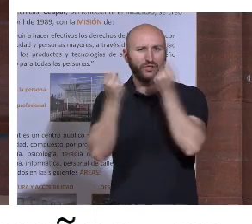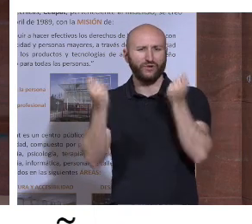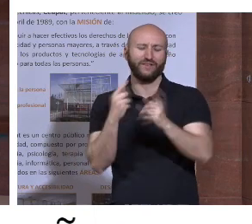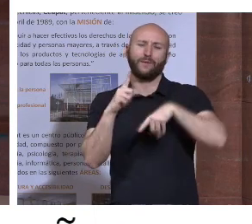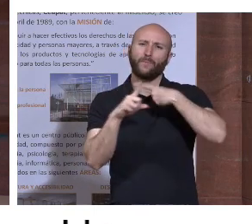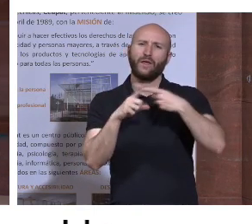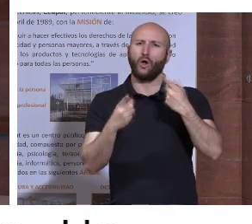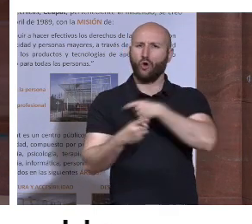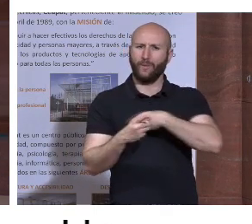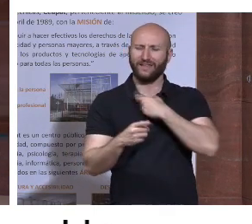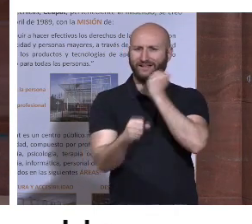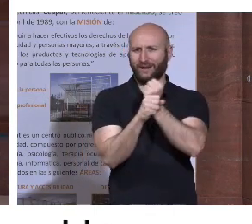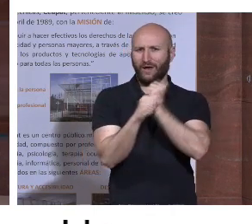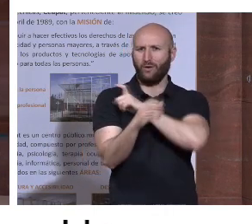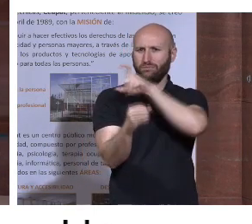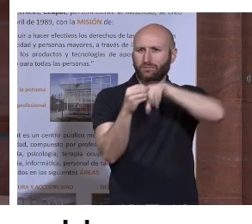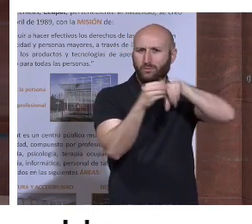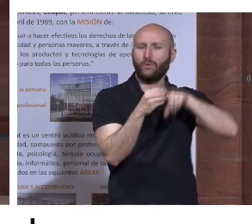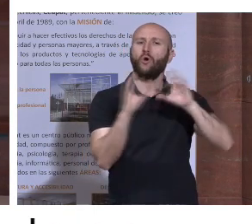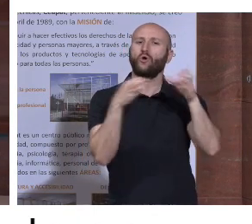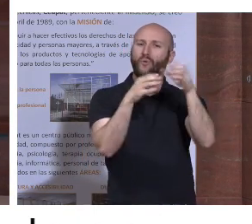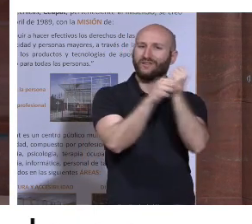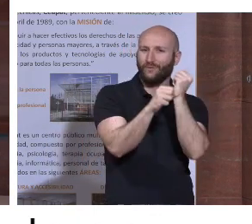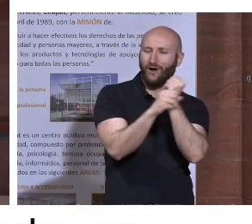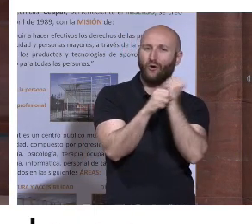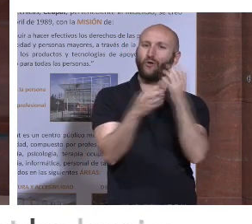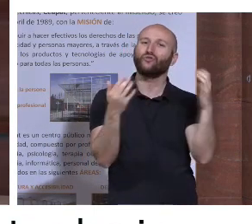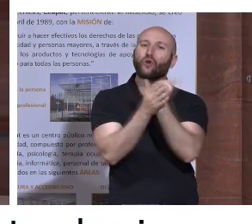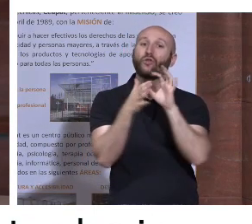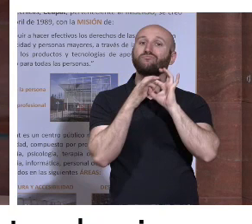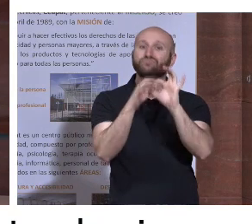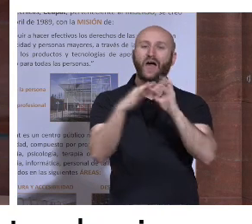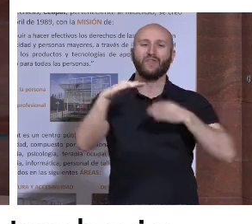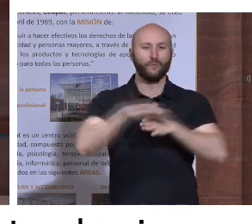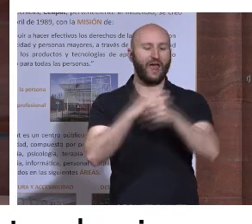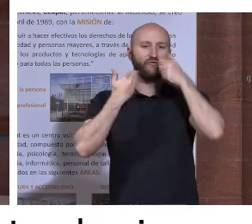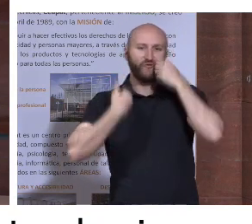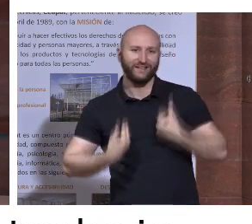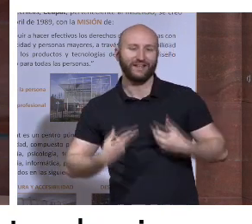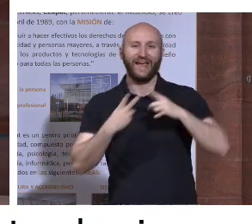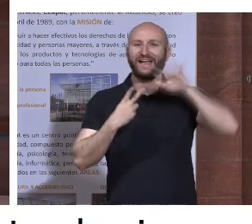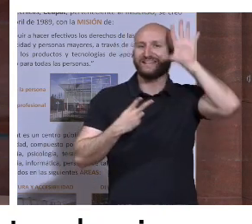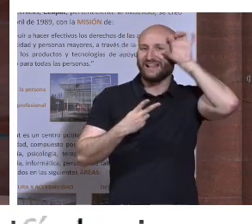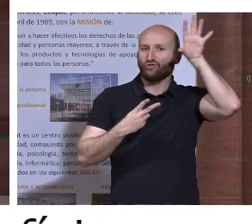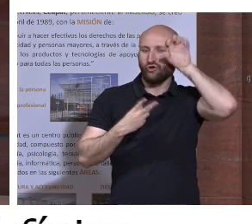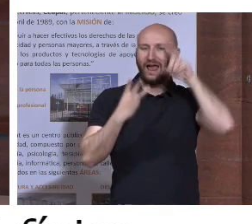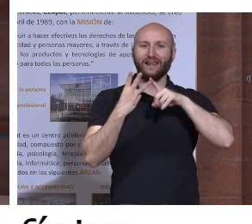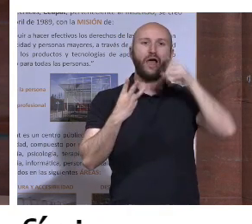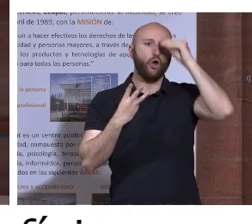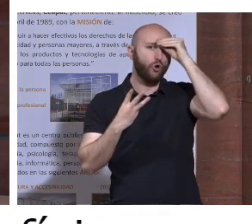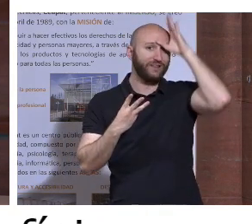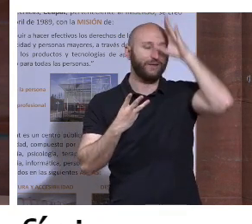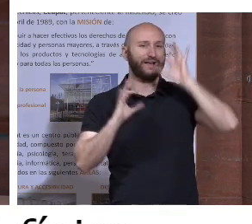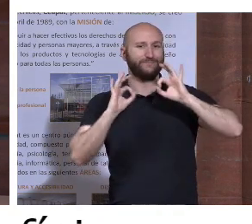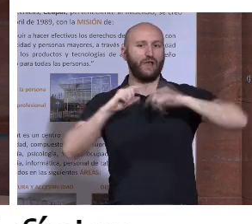numerosos comités y grupos de trabajo relacionados con la accesibilidad física, sensorial y cognitiva en el